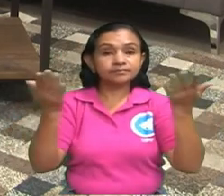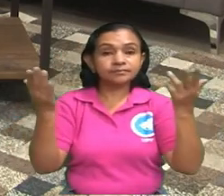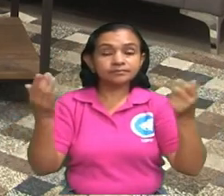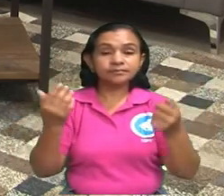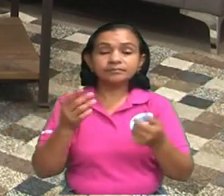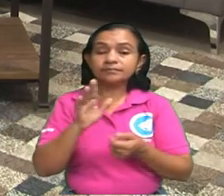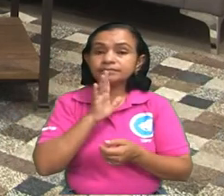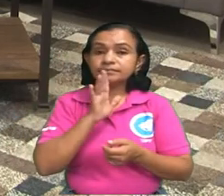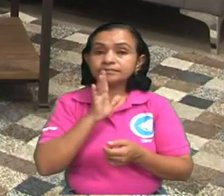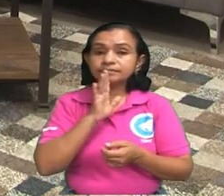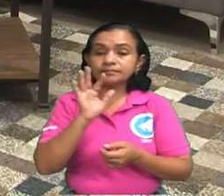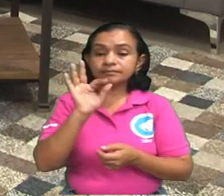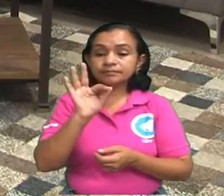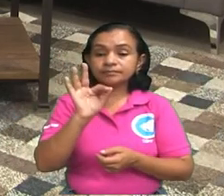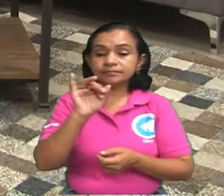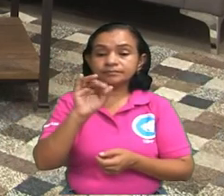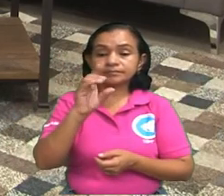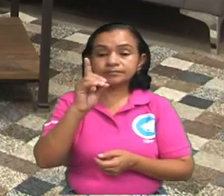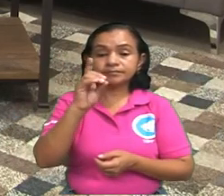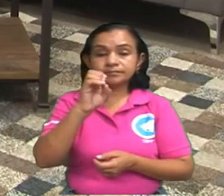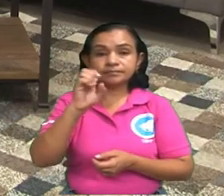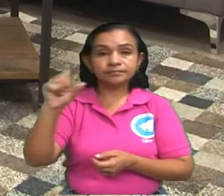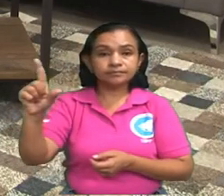los discursos de Fidel Castro son